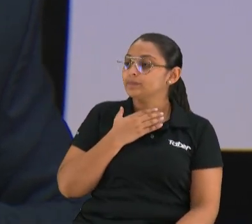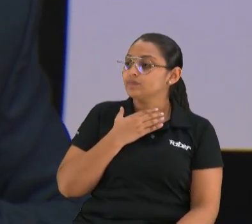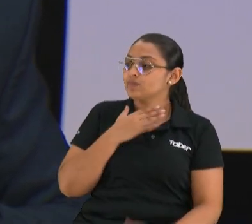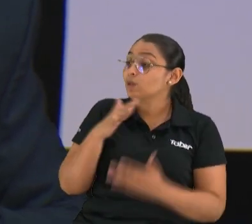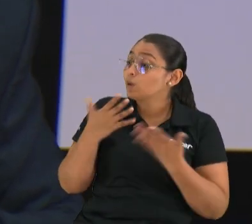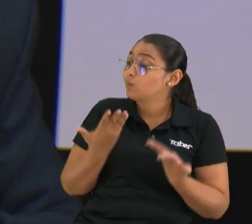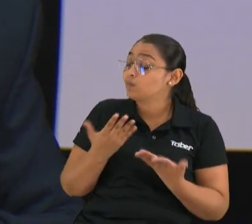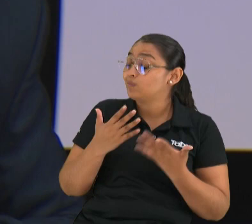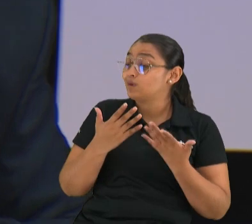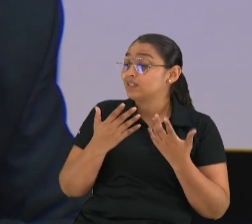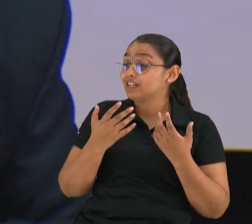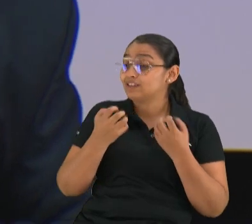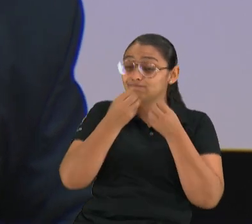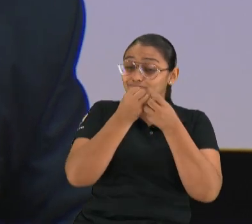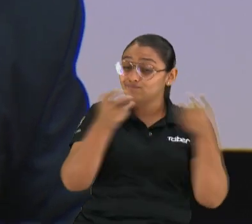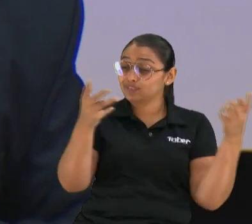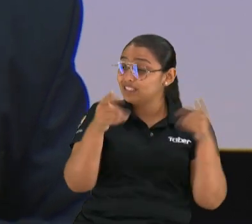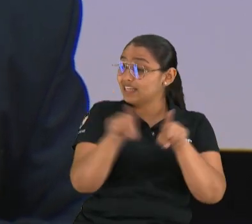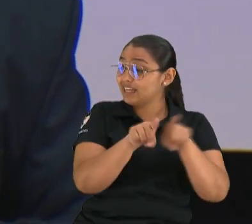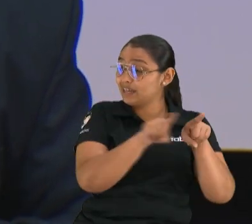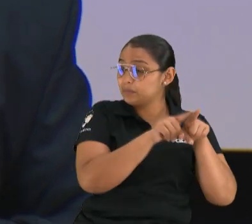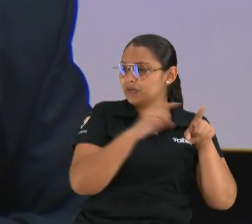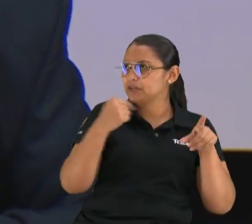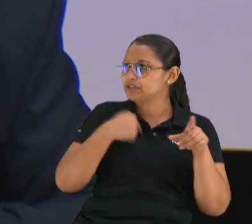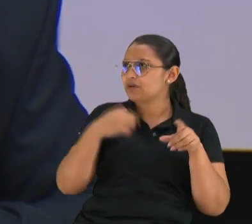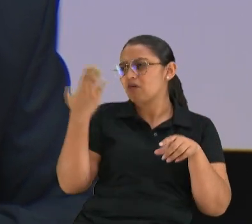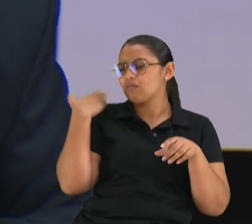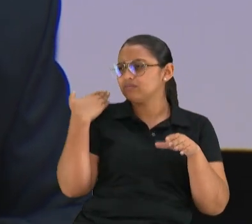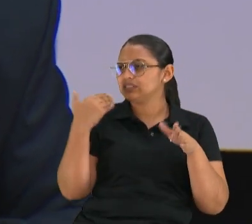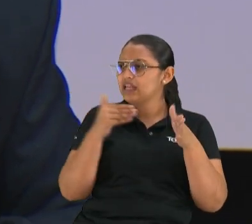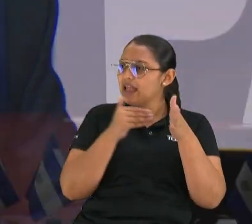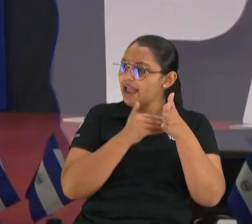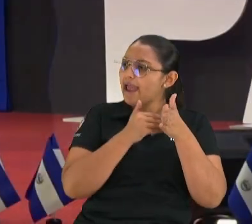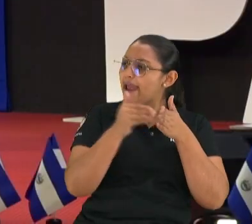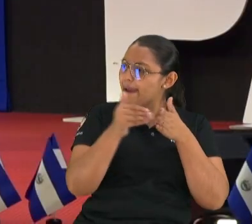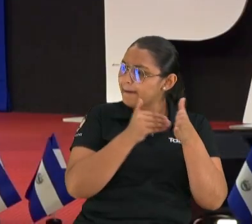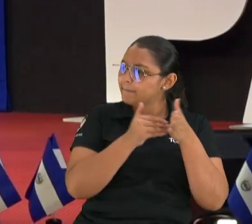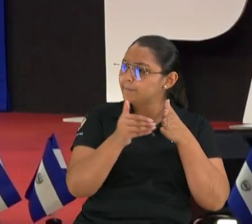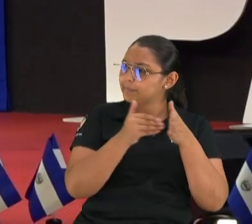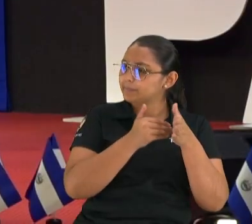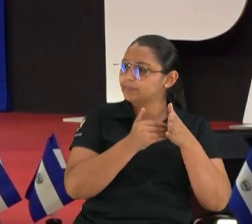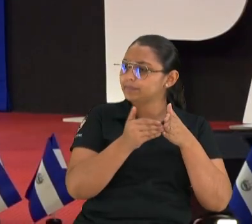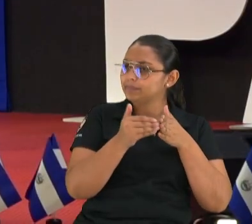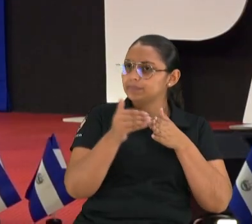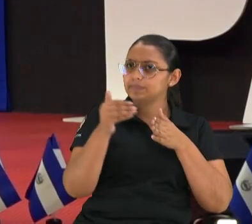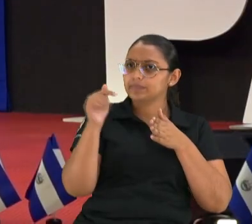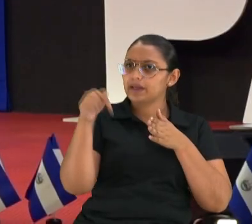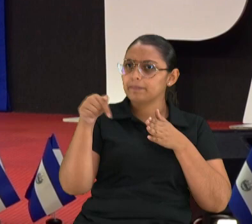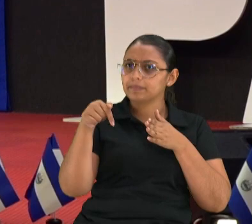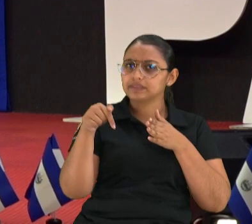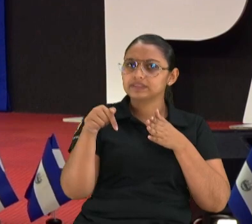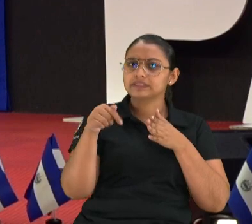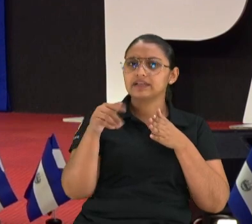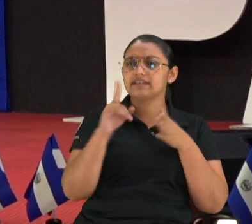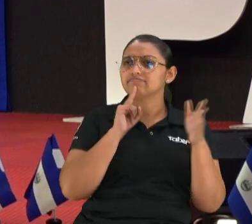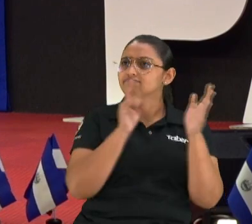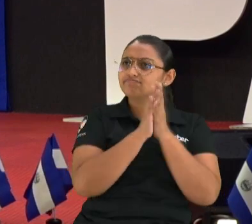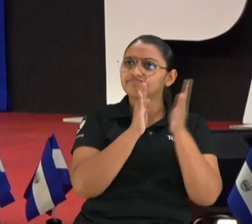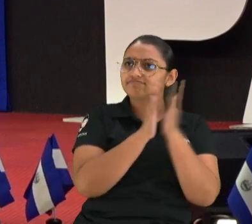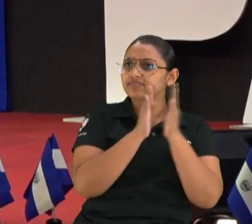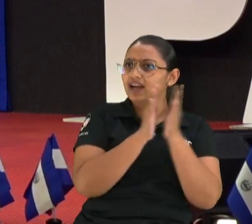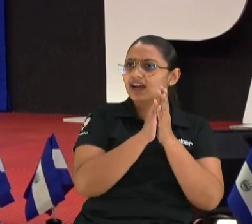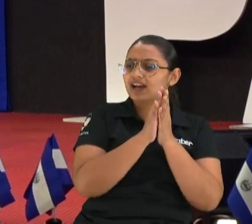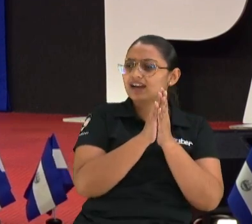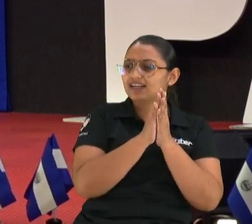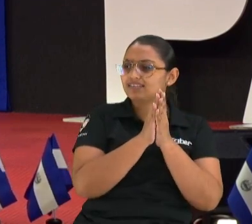Porque muchos hermanos acá en la iglesia Cuando Yo comencé a promover la banda que hoy tenemos a Dios gracias y las alabanzas Cuántos se gozaron